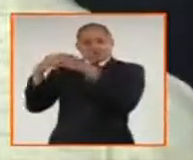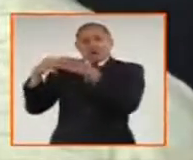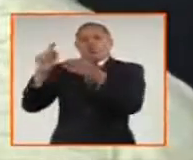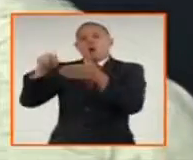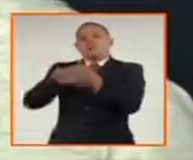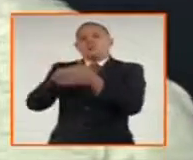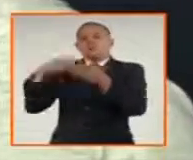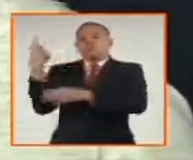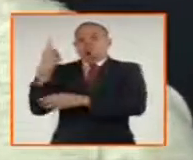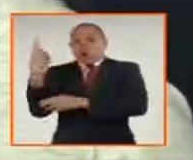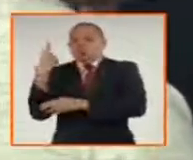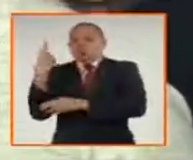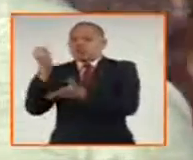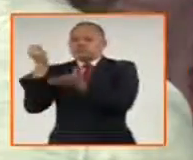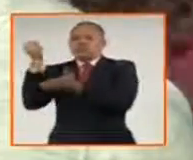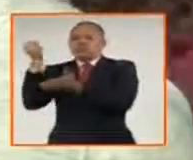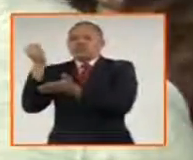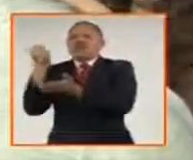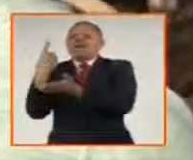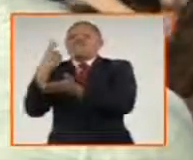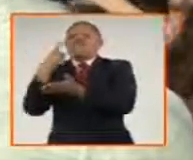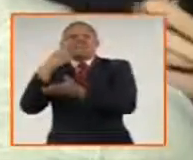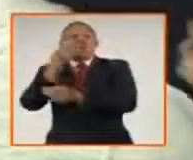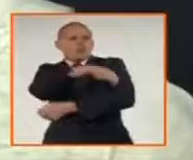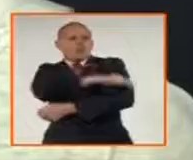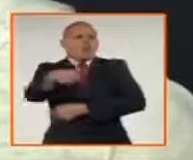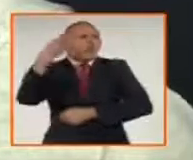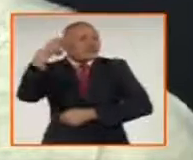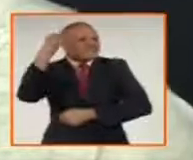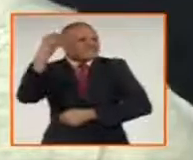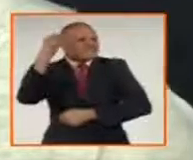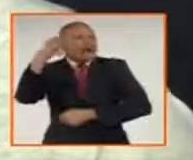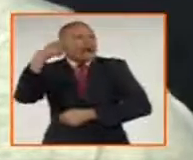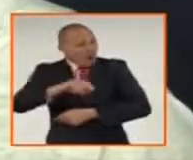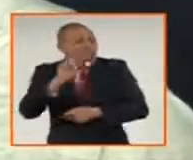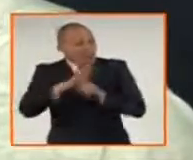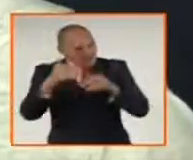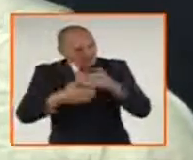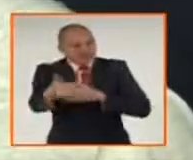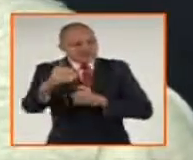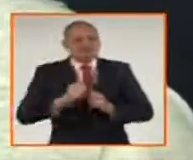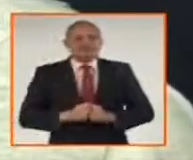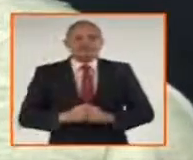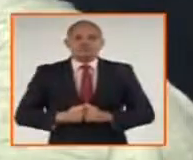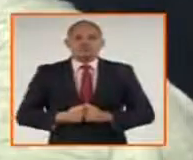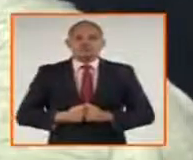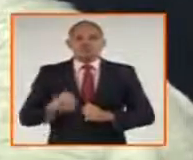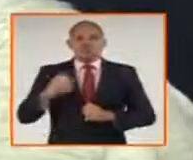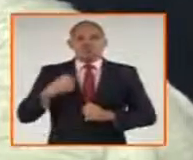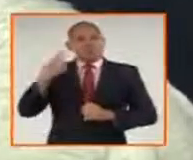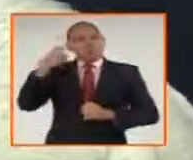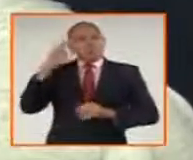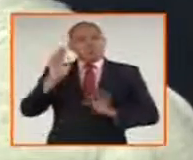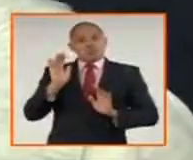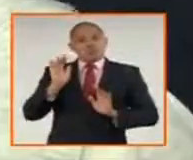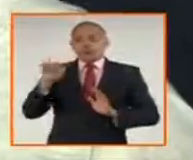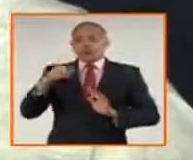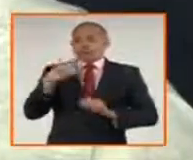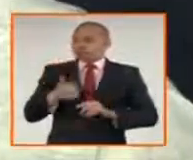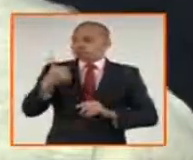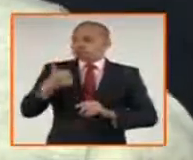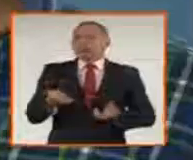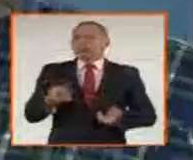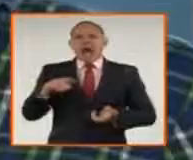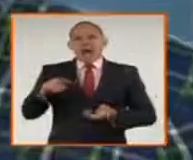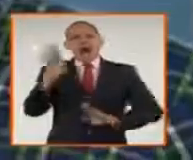Creo que a lo mejor en otras reuniones que sea habrá muy poco que aportar, porque ahí defiende el derecho de toda